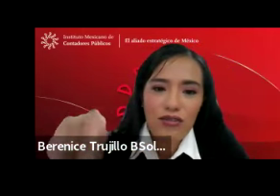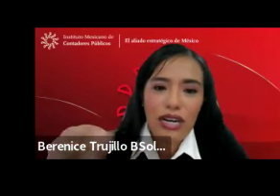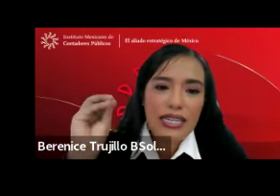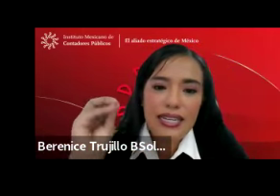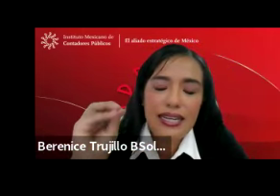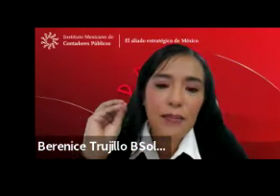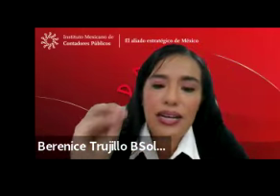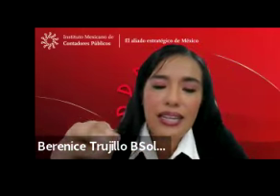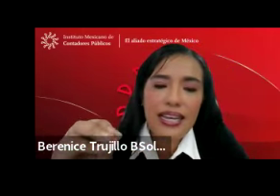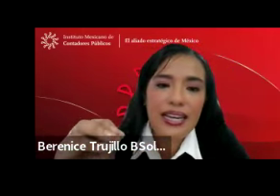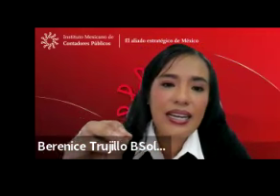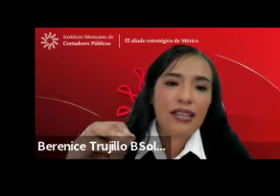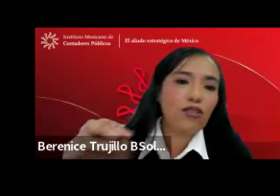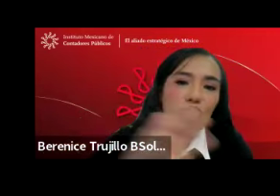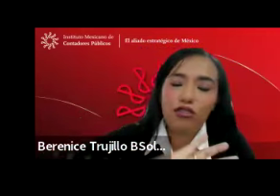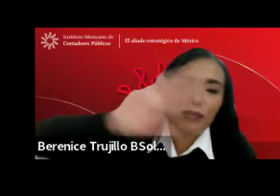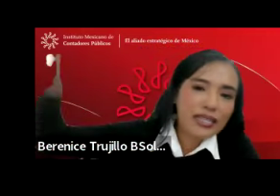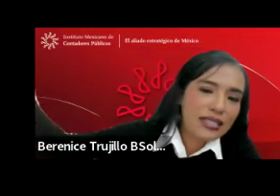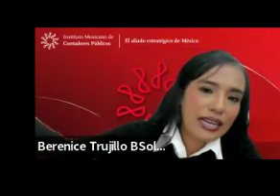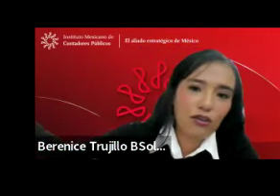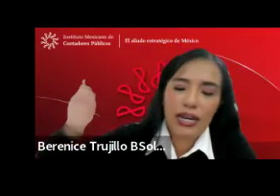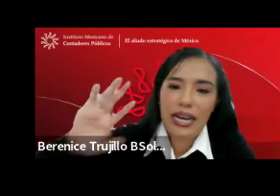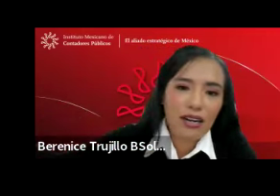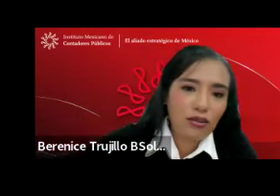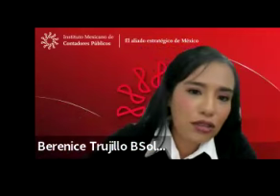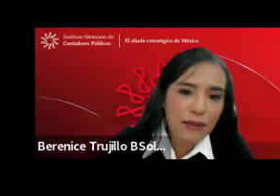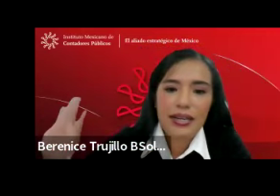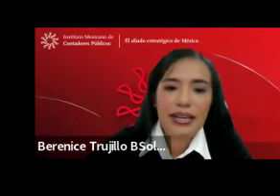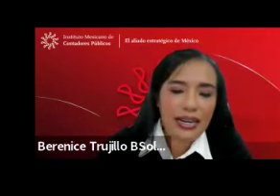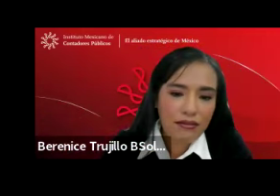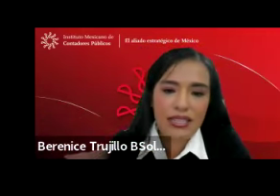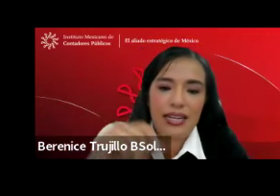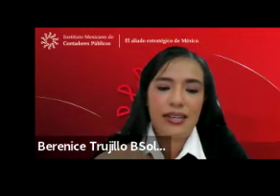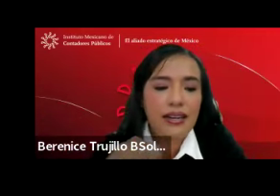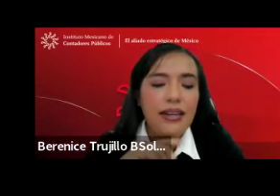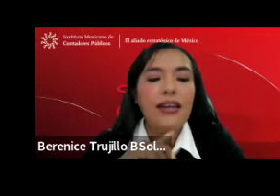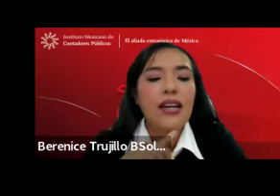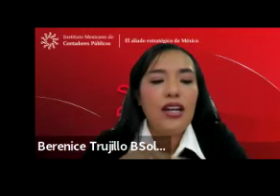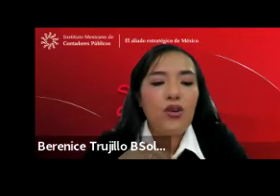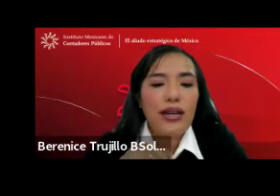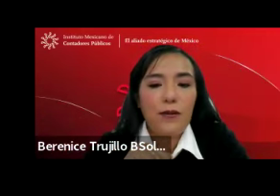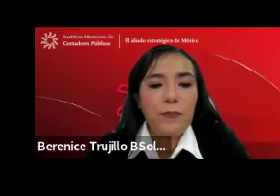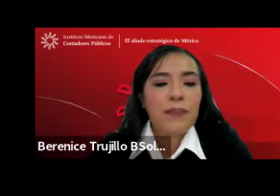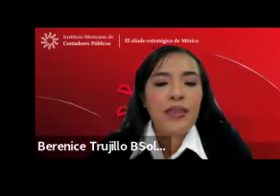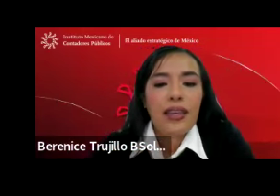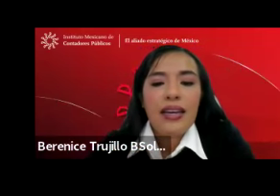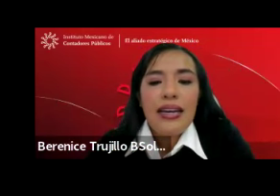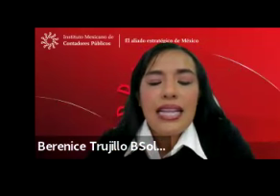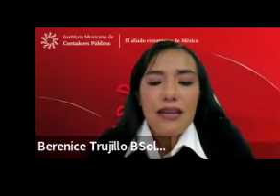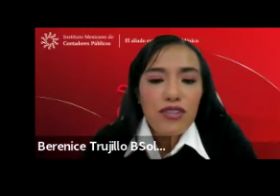comer, desayunar y cenar PLD. Todo lo demás que lo ve el área contable y el área fiscal.